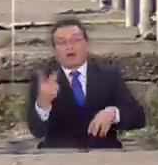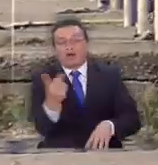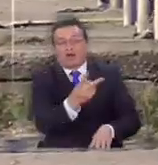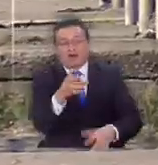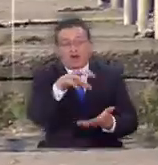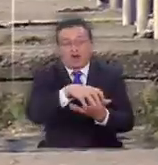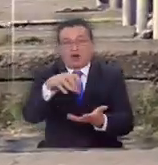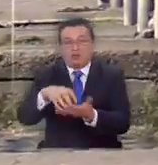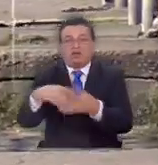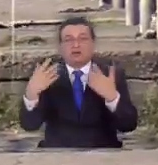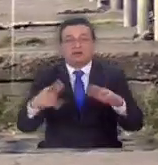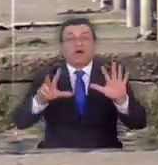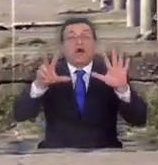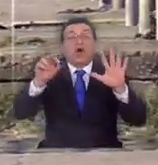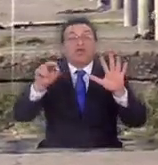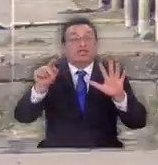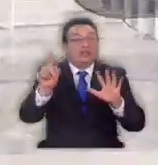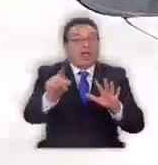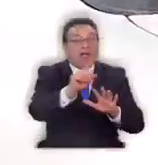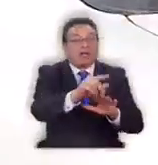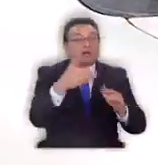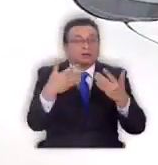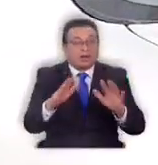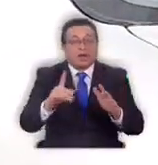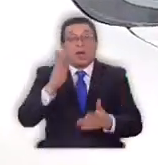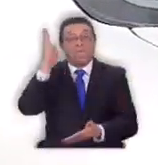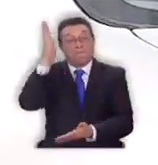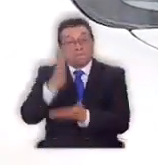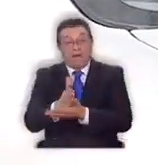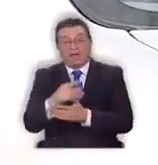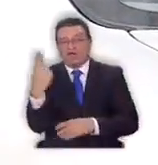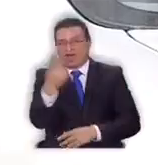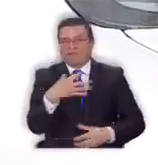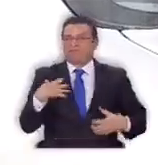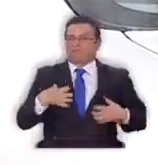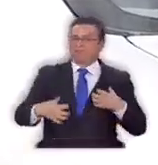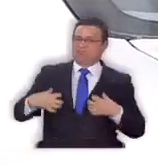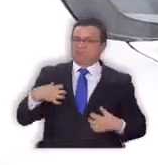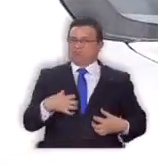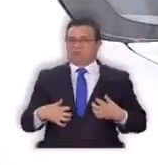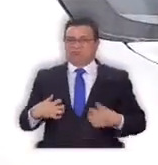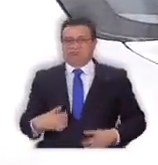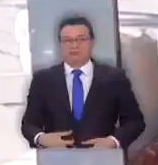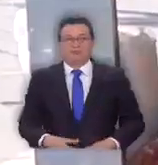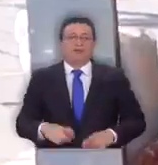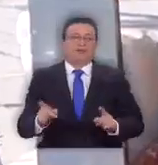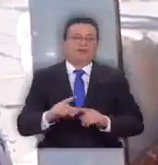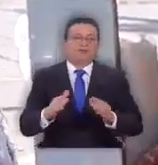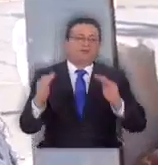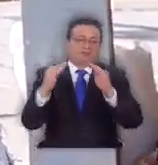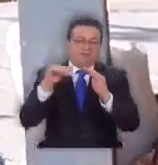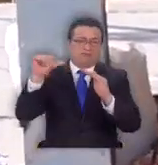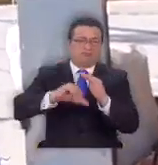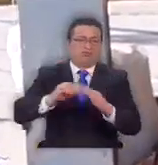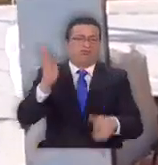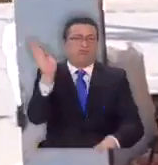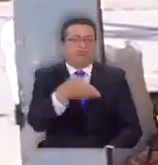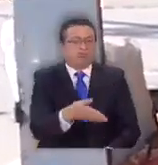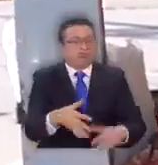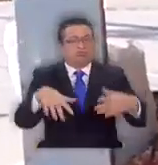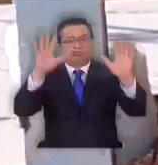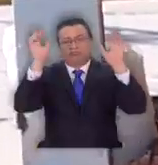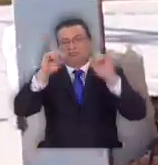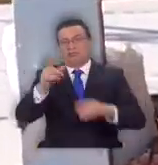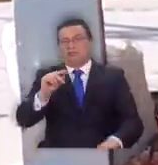comunas superan los 80 casos cada una. La decisión generó disconformidad. Una tontera en realidad que se levante la cuarentena, porque con suerte